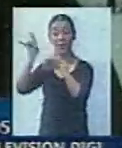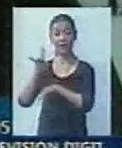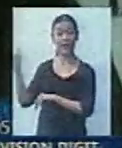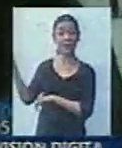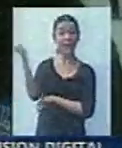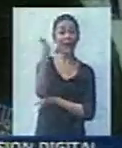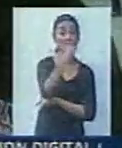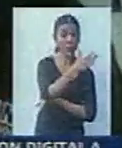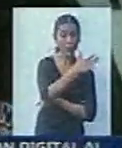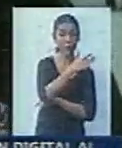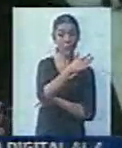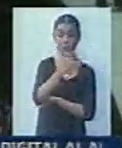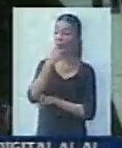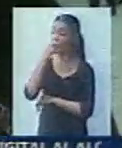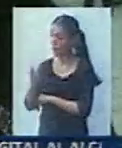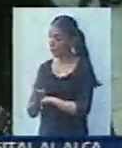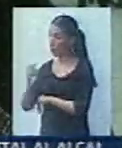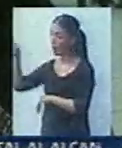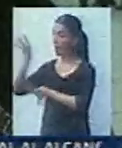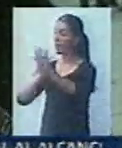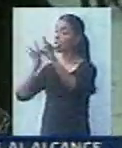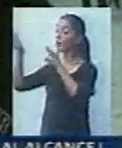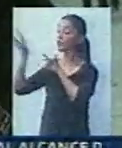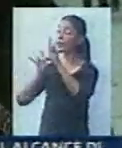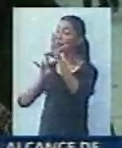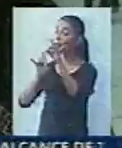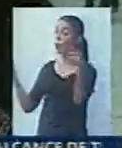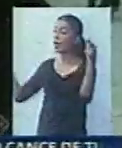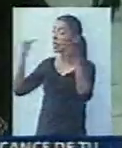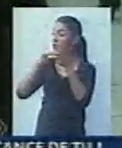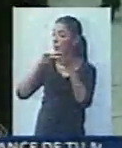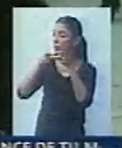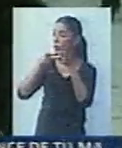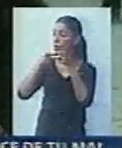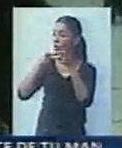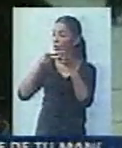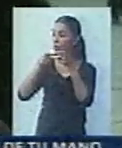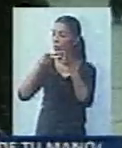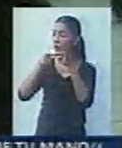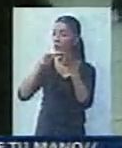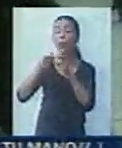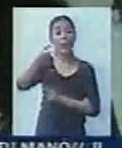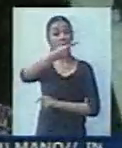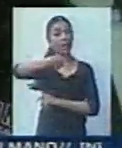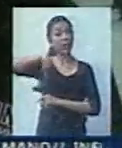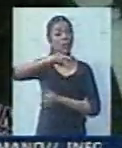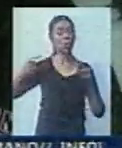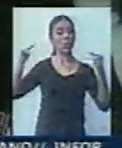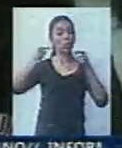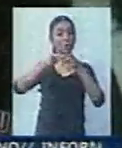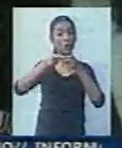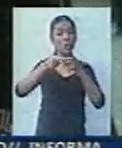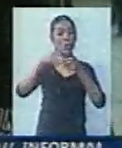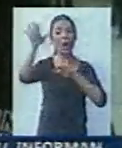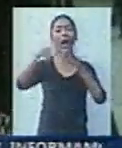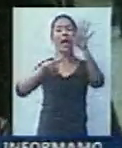y bueno que invitando a una reunión se van a nosotros estamos invitando porque ya hemos quedado un acuerdo estamos invitando la reunión a todos